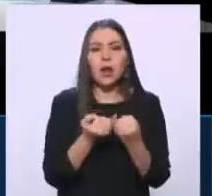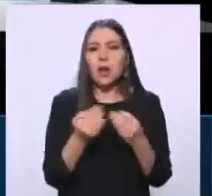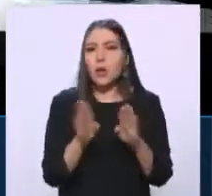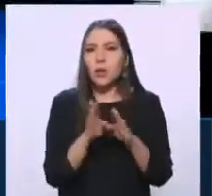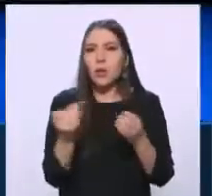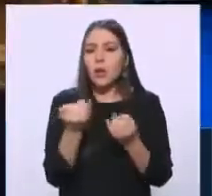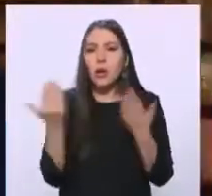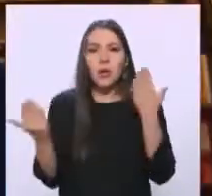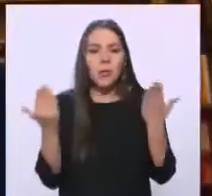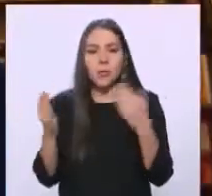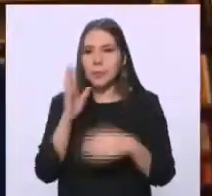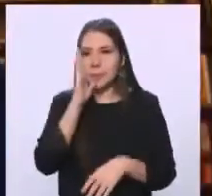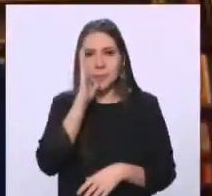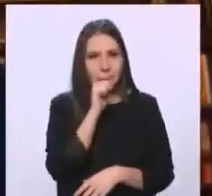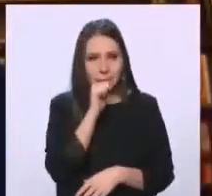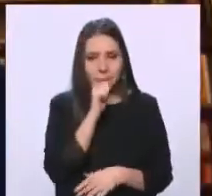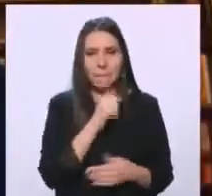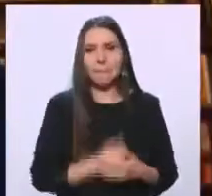en particular